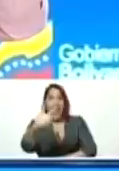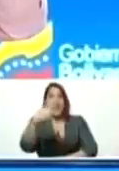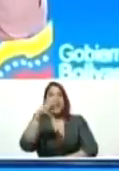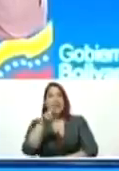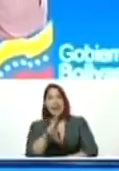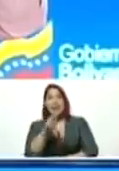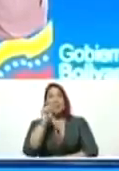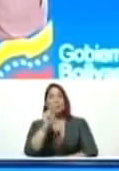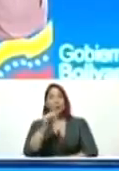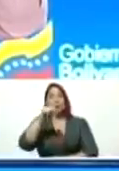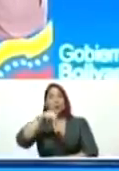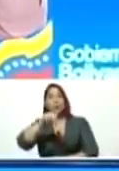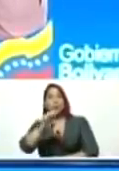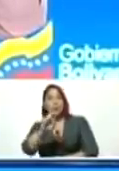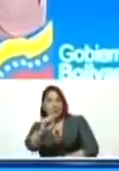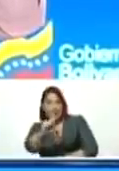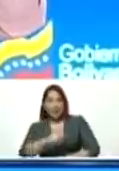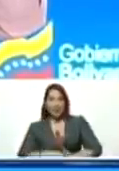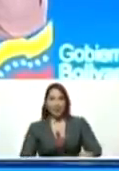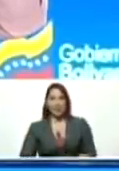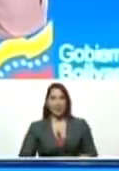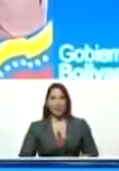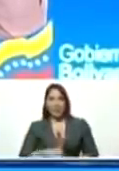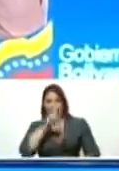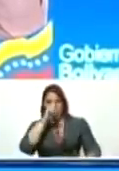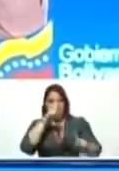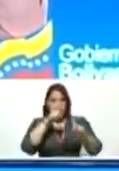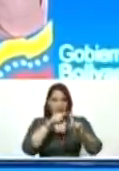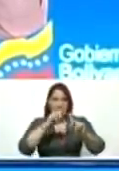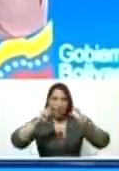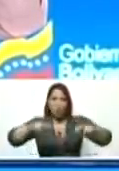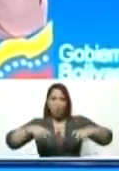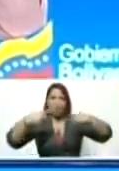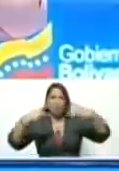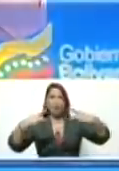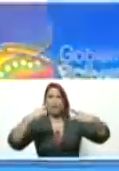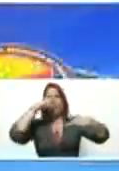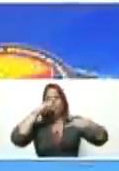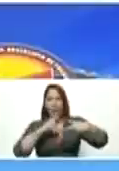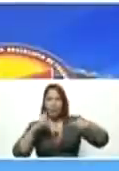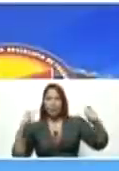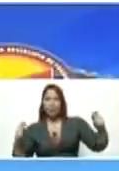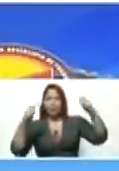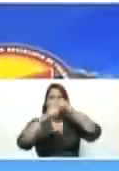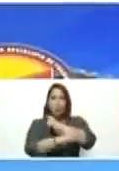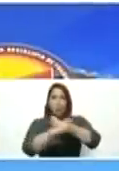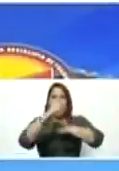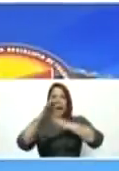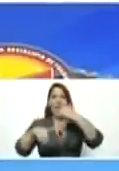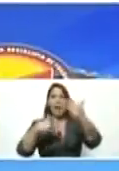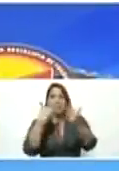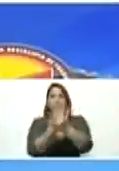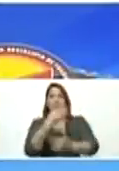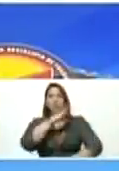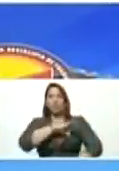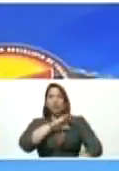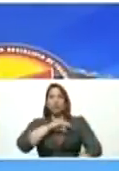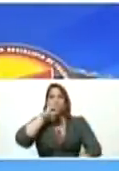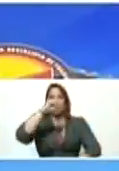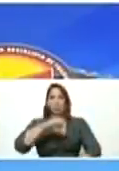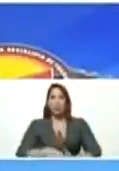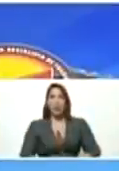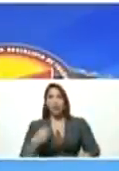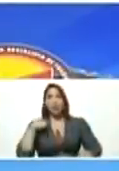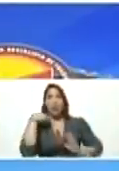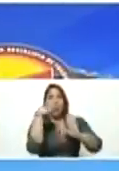punto nets como eje de la nueva época de transición al socialismo y me lo